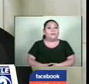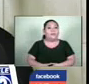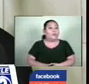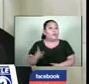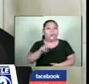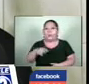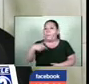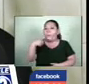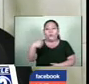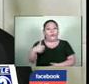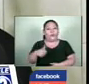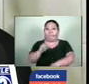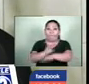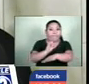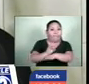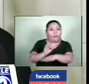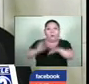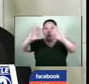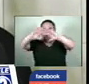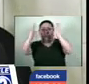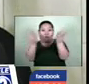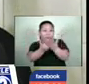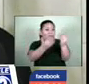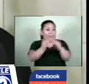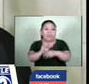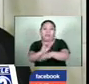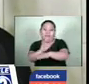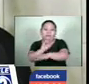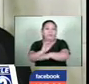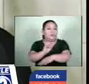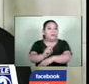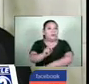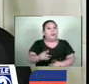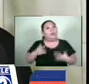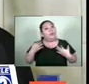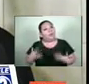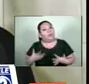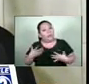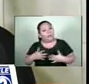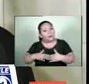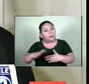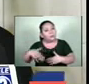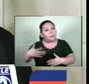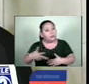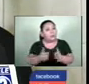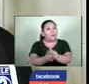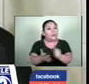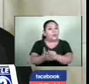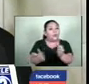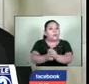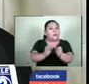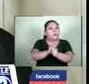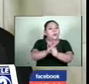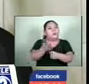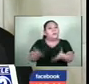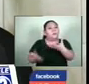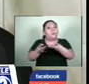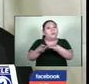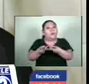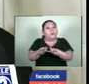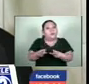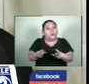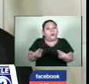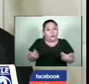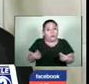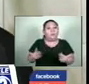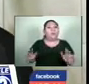la recomendación que está a nivel internacional. Esperamos que los efectos negativos de la pandemia vayan disminuyendo y eso ha